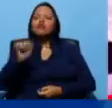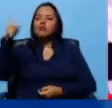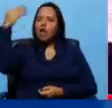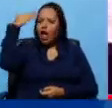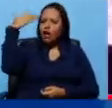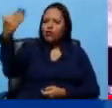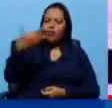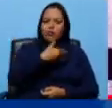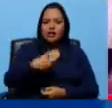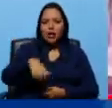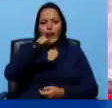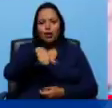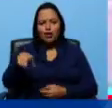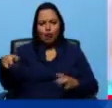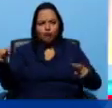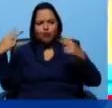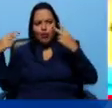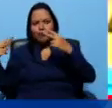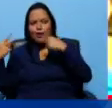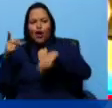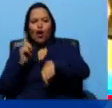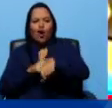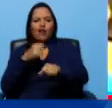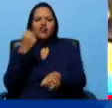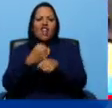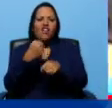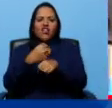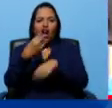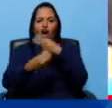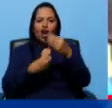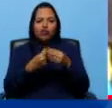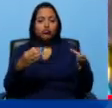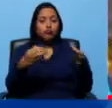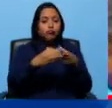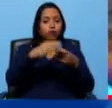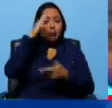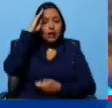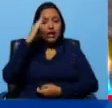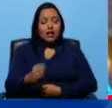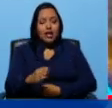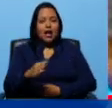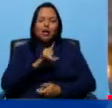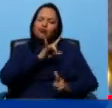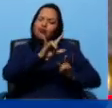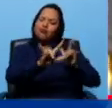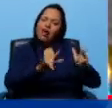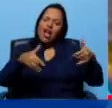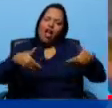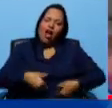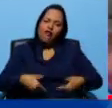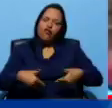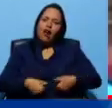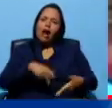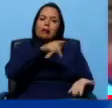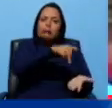hora. Esta es una obra hecha por las Bricomiles, con todo el cariño, con todo el esfuerzo. Aquí participaron toda la comunidad